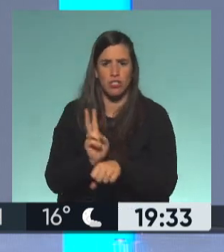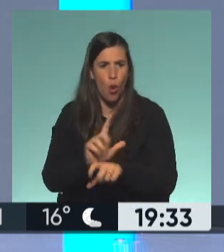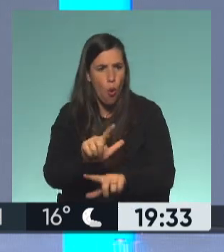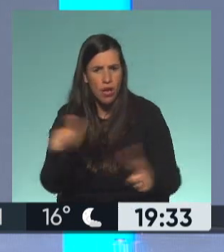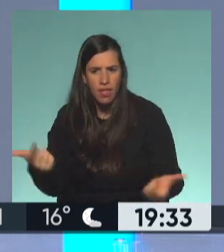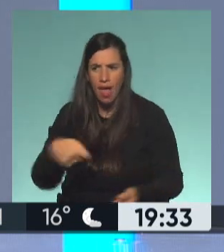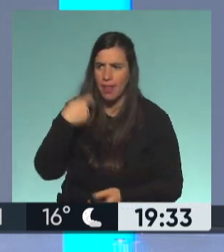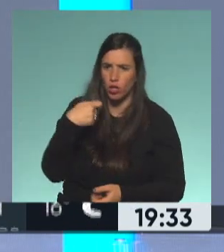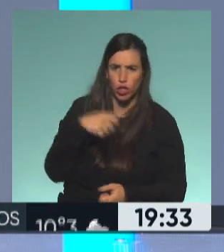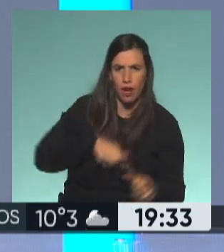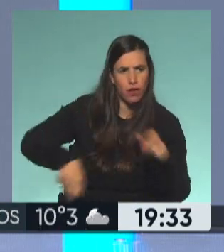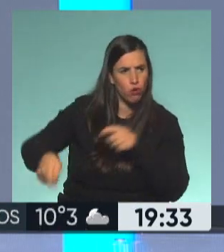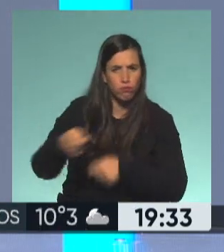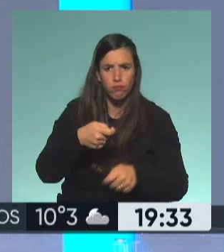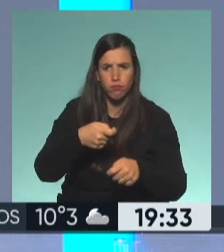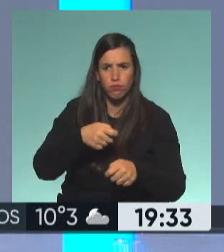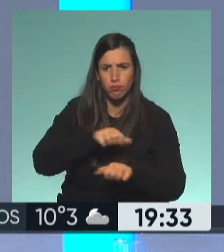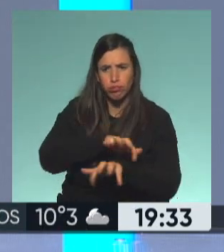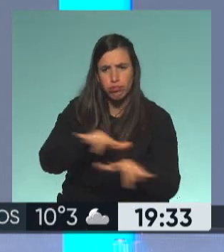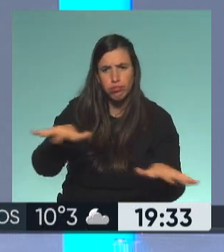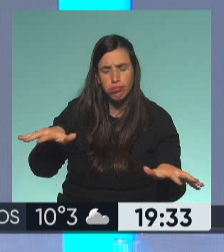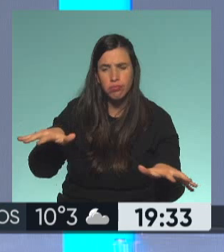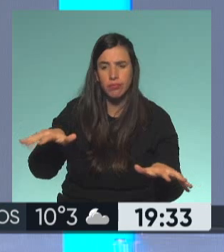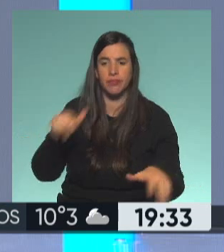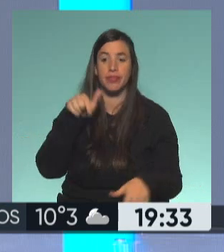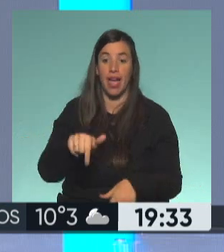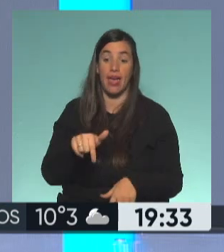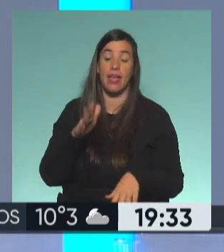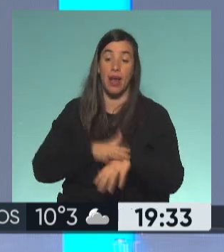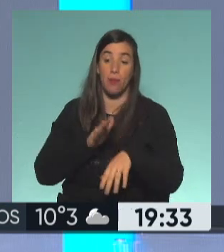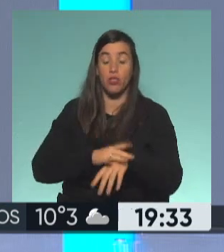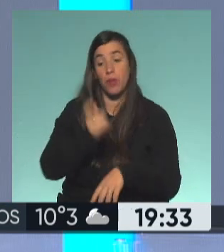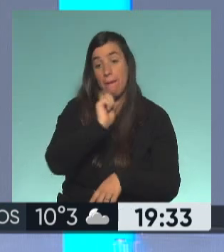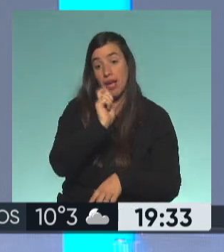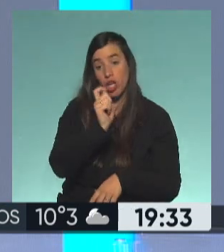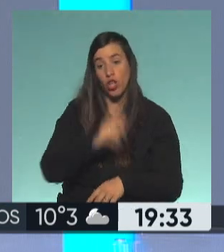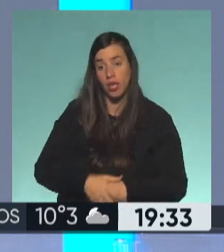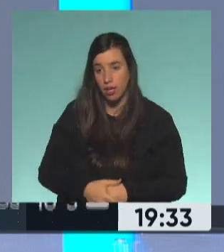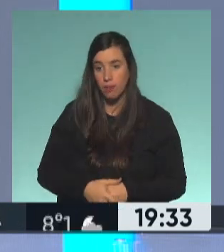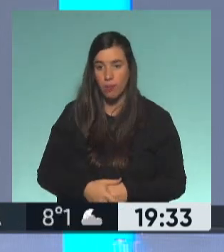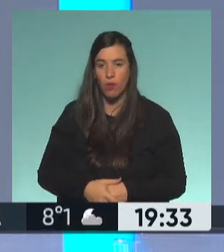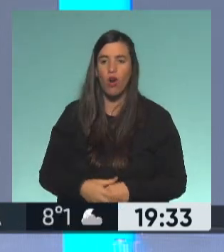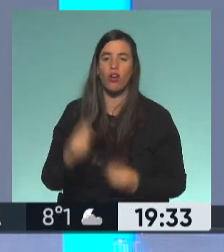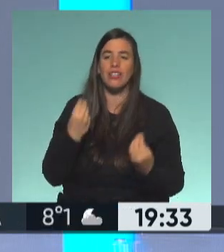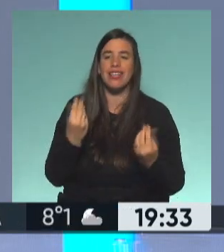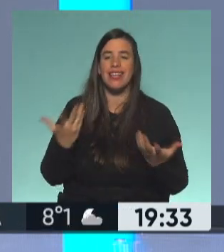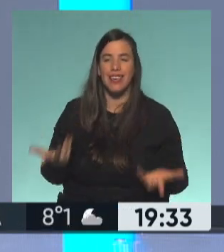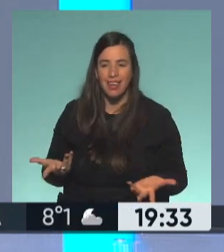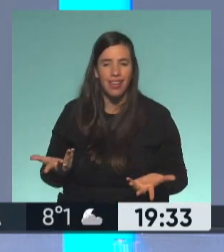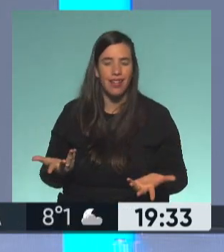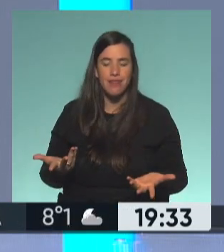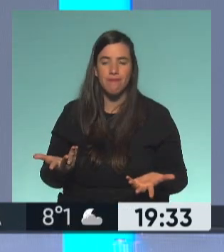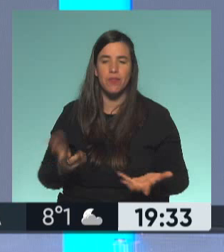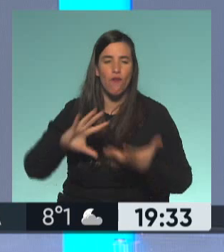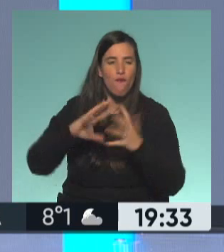De forma, y creo que ahí hay una enorme responsabilidad del periodismo, que es, se ha ido instalando la forma